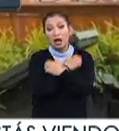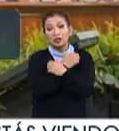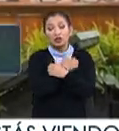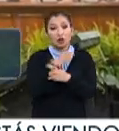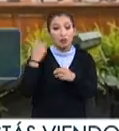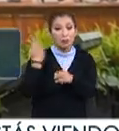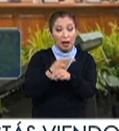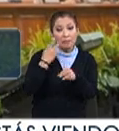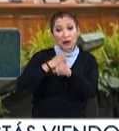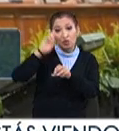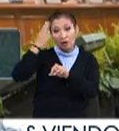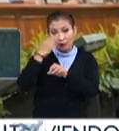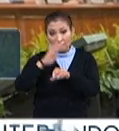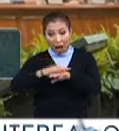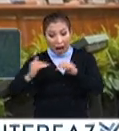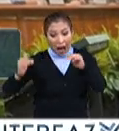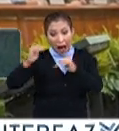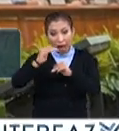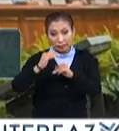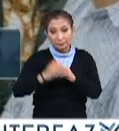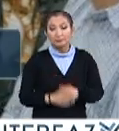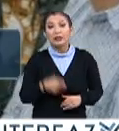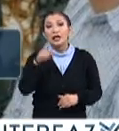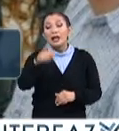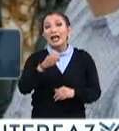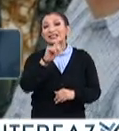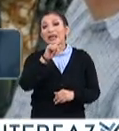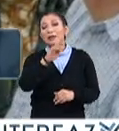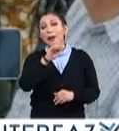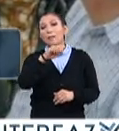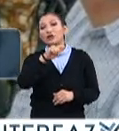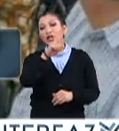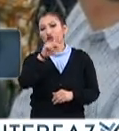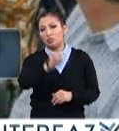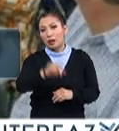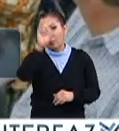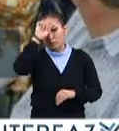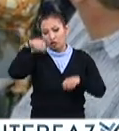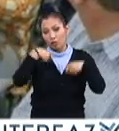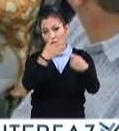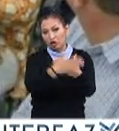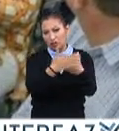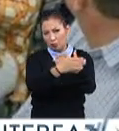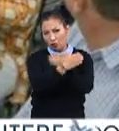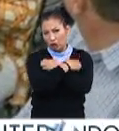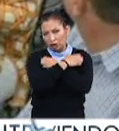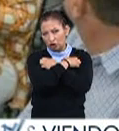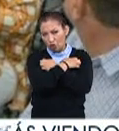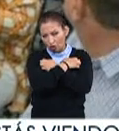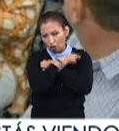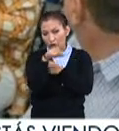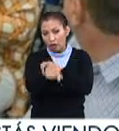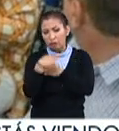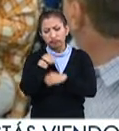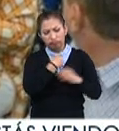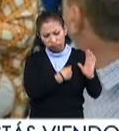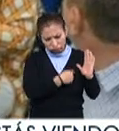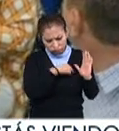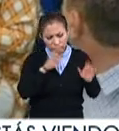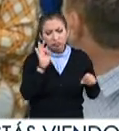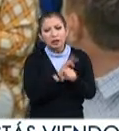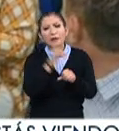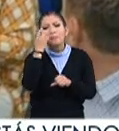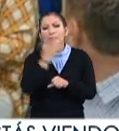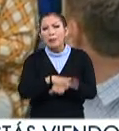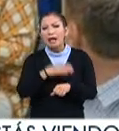media y superior. Durante su participación, Esteban Moctezuma, propuesto como secretario de Educación Pública, se comprometió a